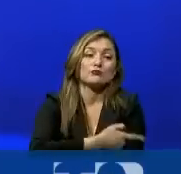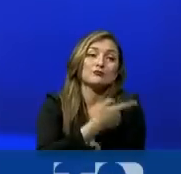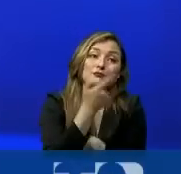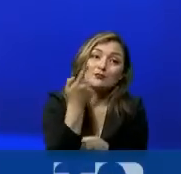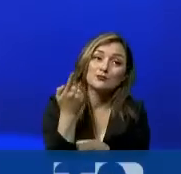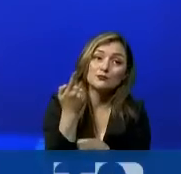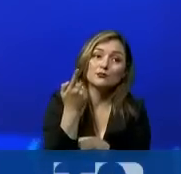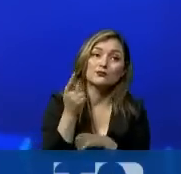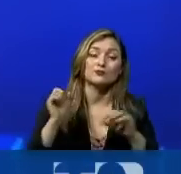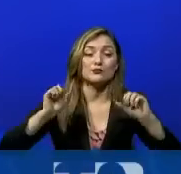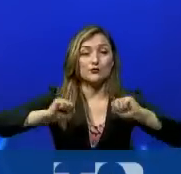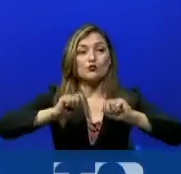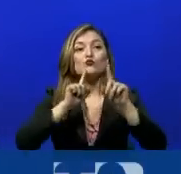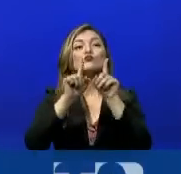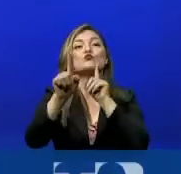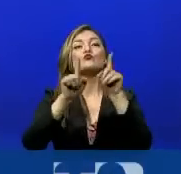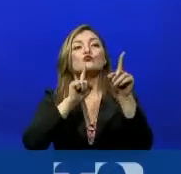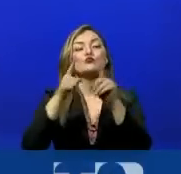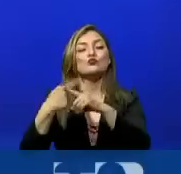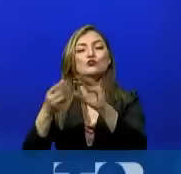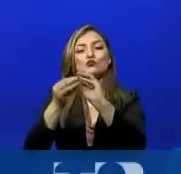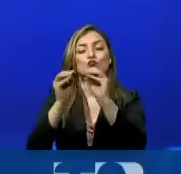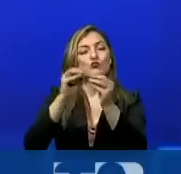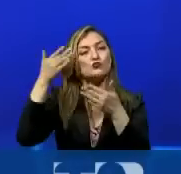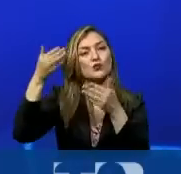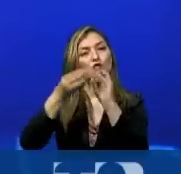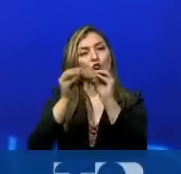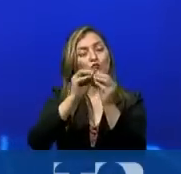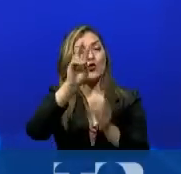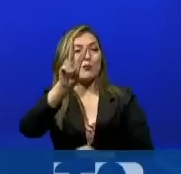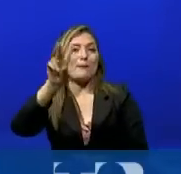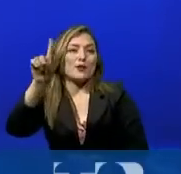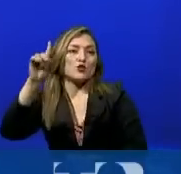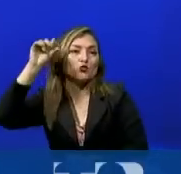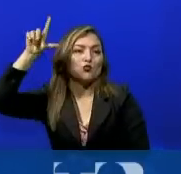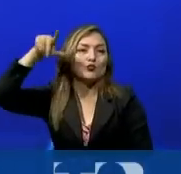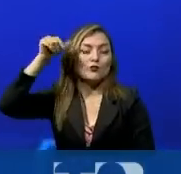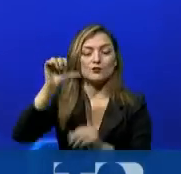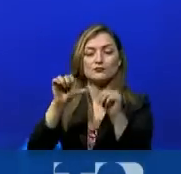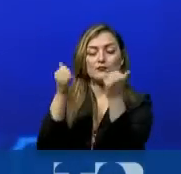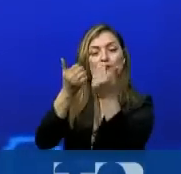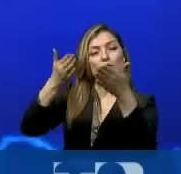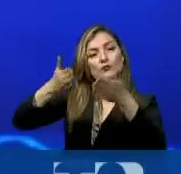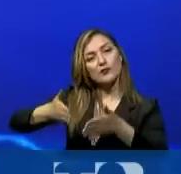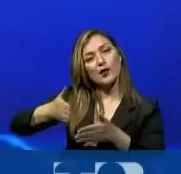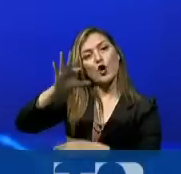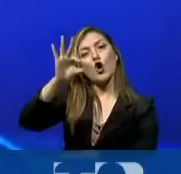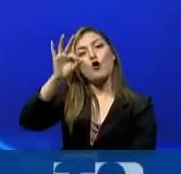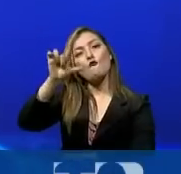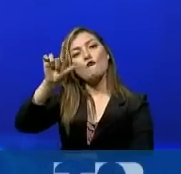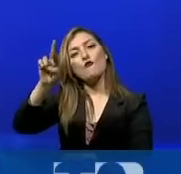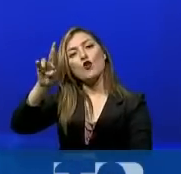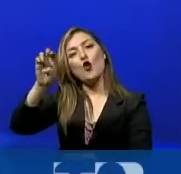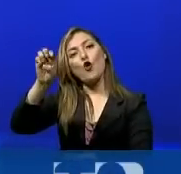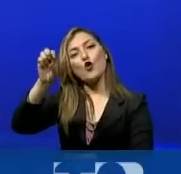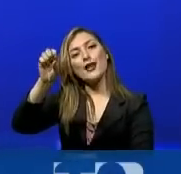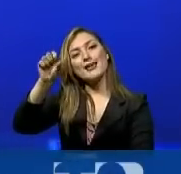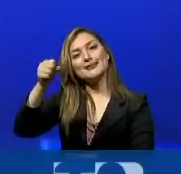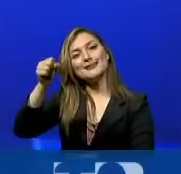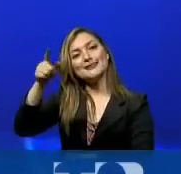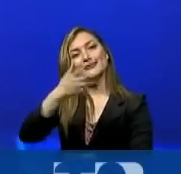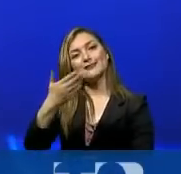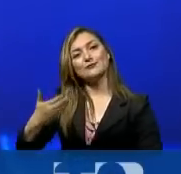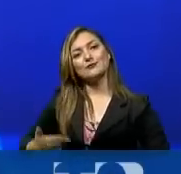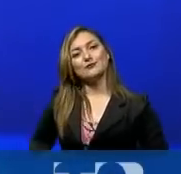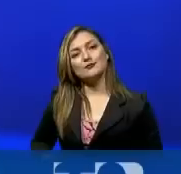próximos días podamos dialogar con los distintos sectores, incluida la bancada de gobierno, con el asambleísta Flores, que la preside. Nosotros hemos dicho